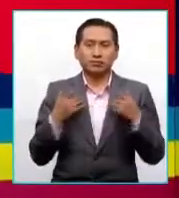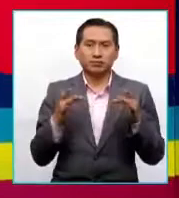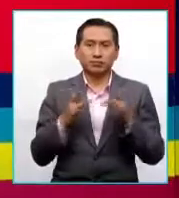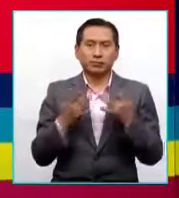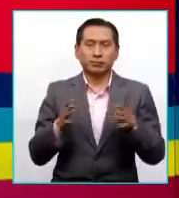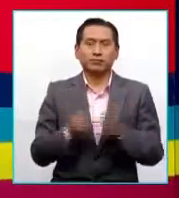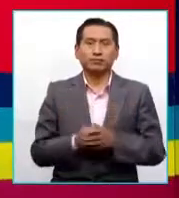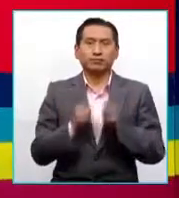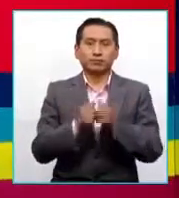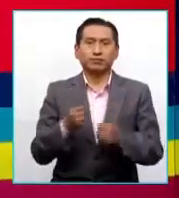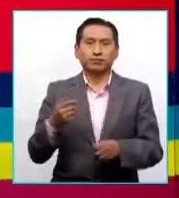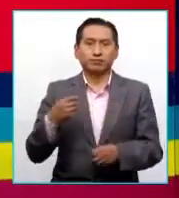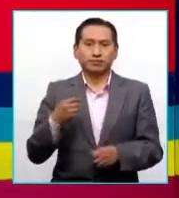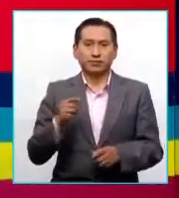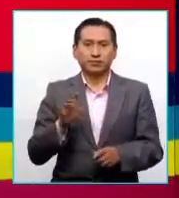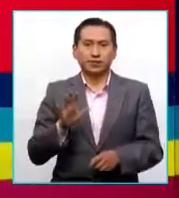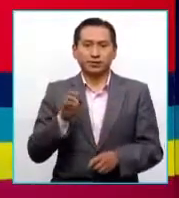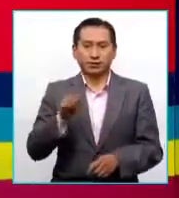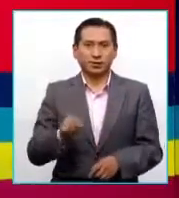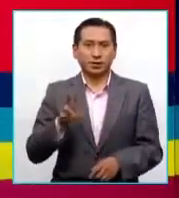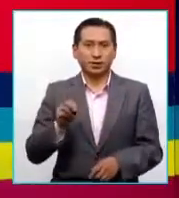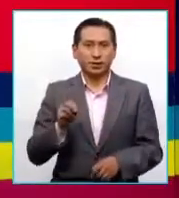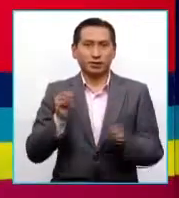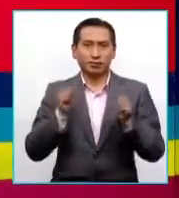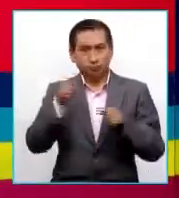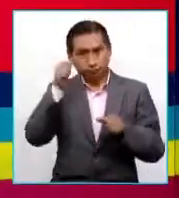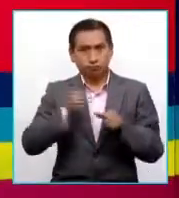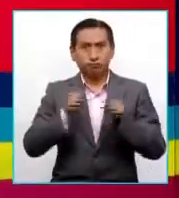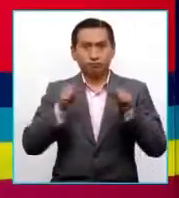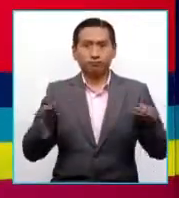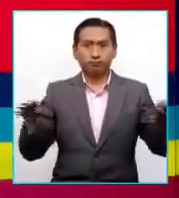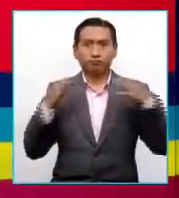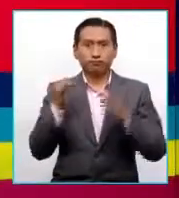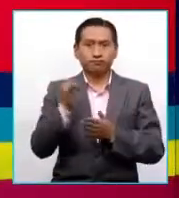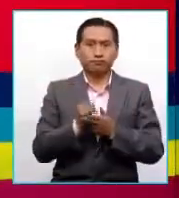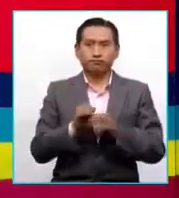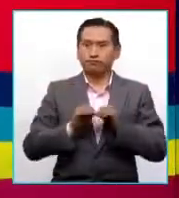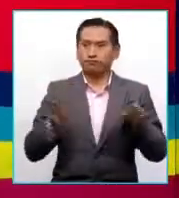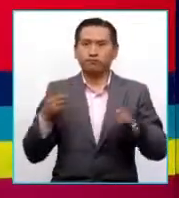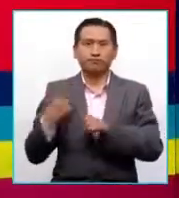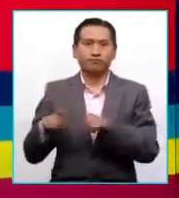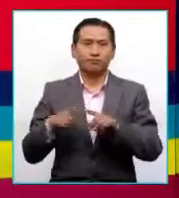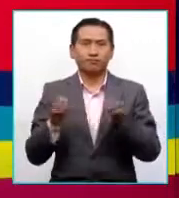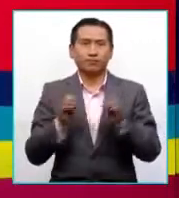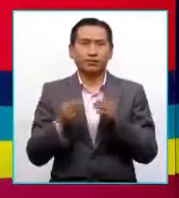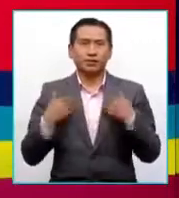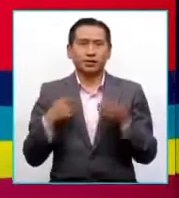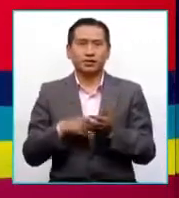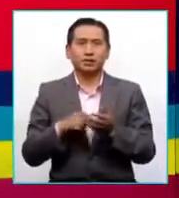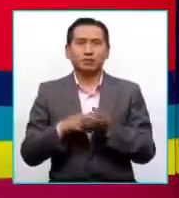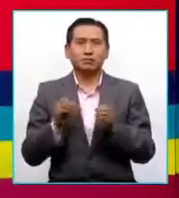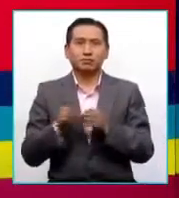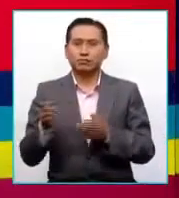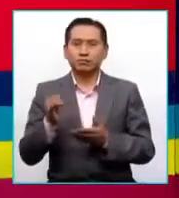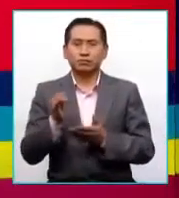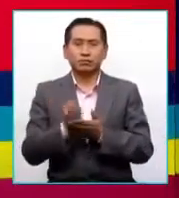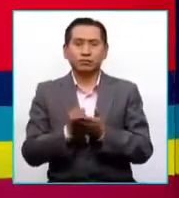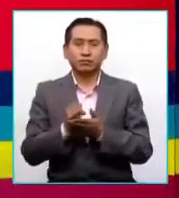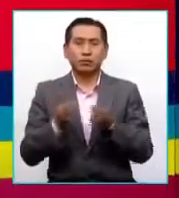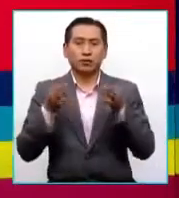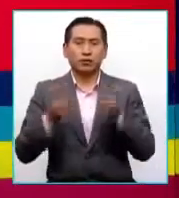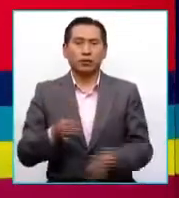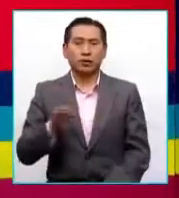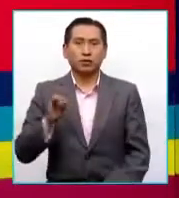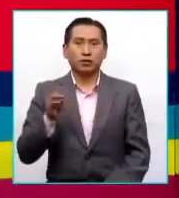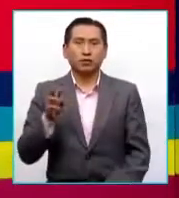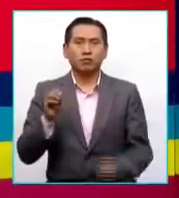conectada. Acompáñeme hasta las 5:30 de la tarde. Recuerda que puedes seguirnos también a través de nuestra plataforma digital, a través de la página oficial de Bolivia TV y